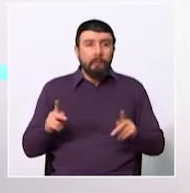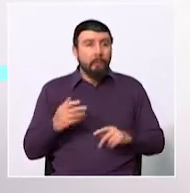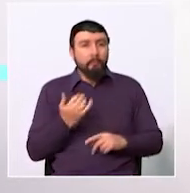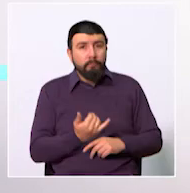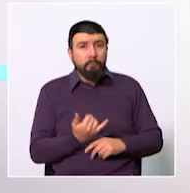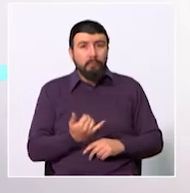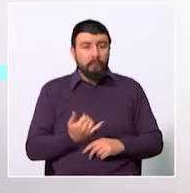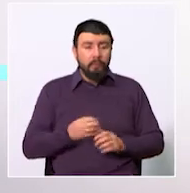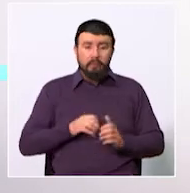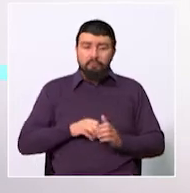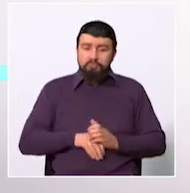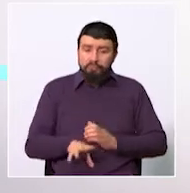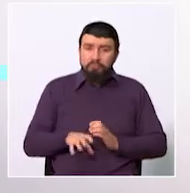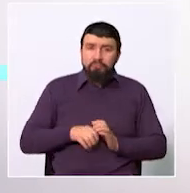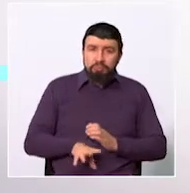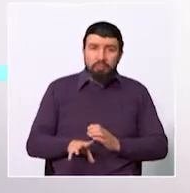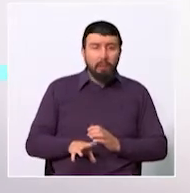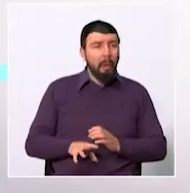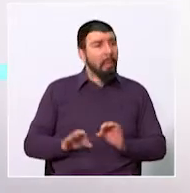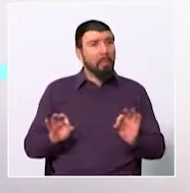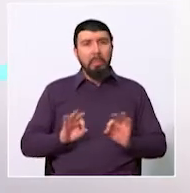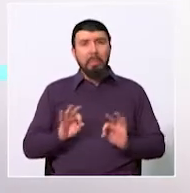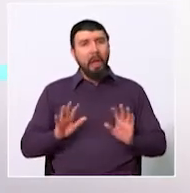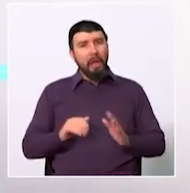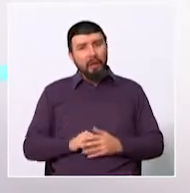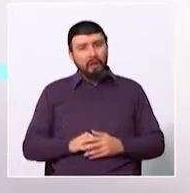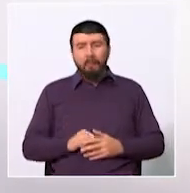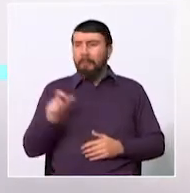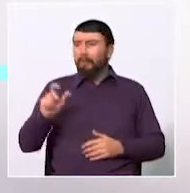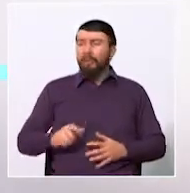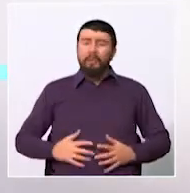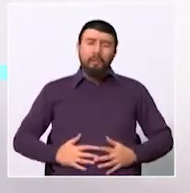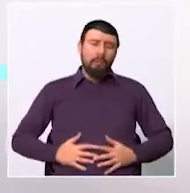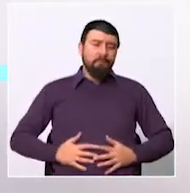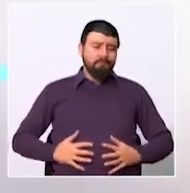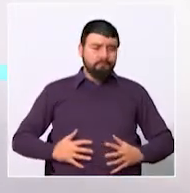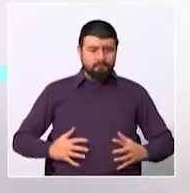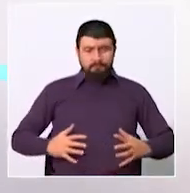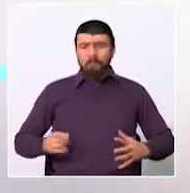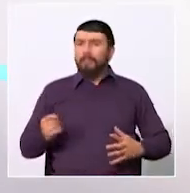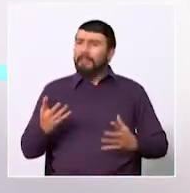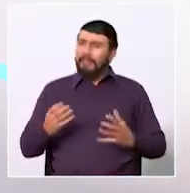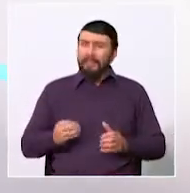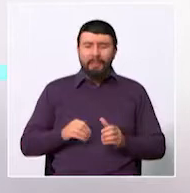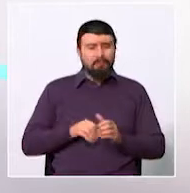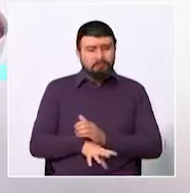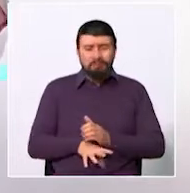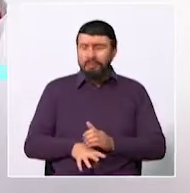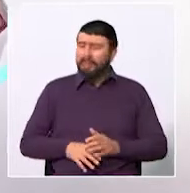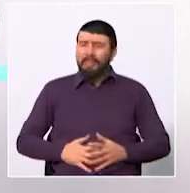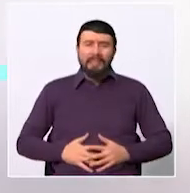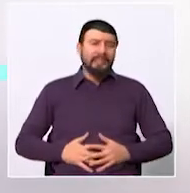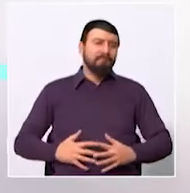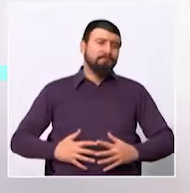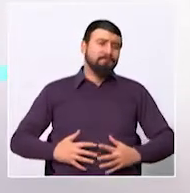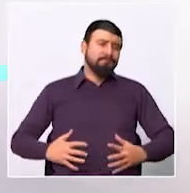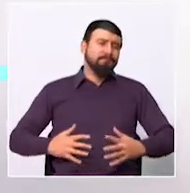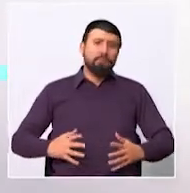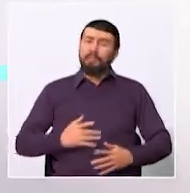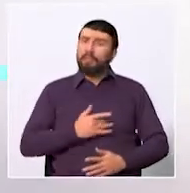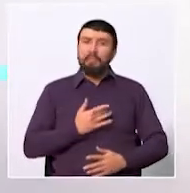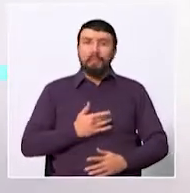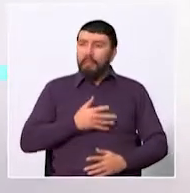flatulencias y la persona hasta que se estalla y es tratando como de tirar pero si no pueden y no puede y siente que se está estallando